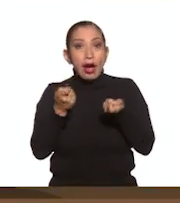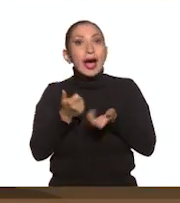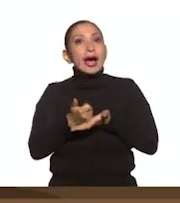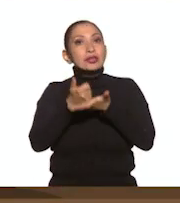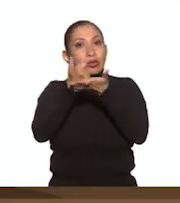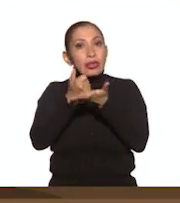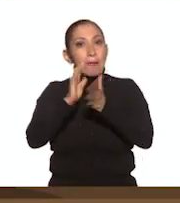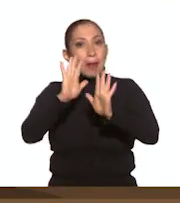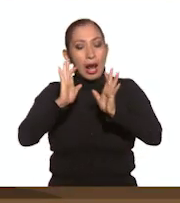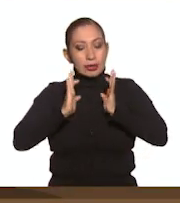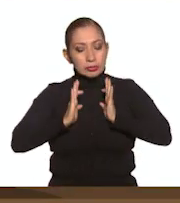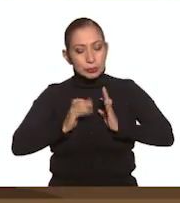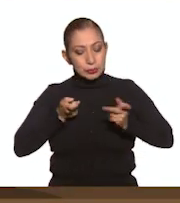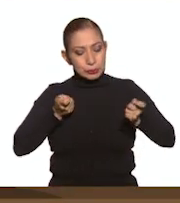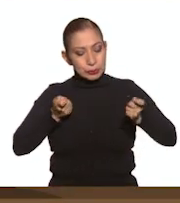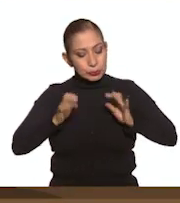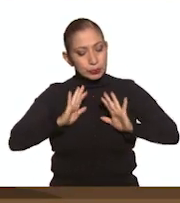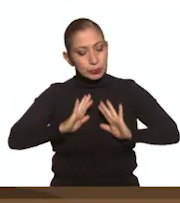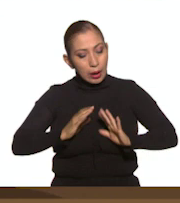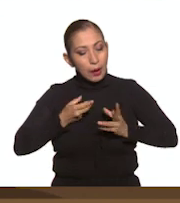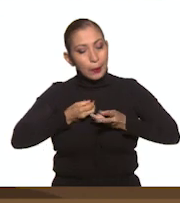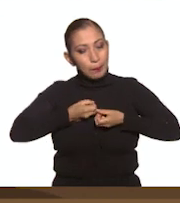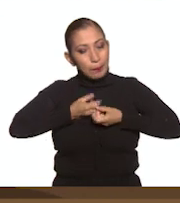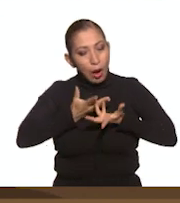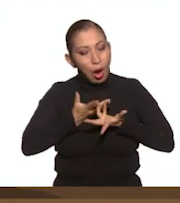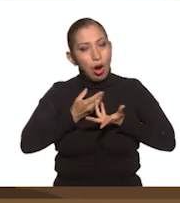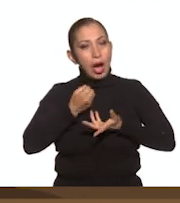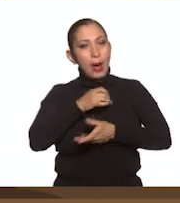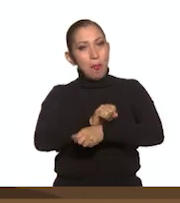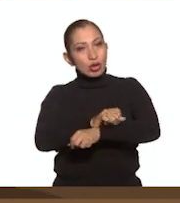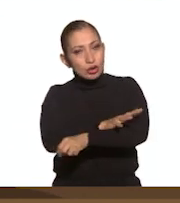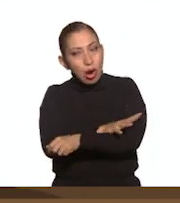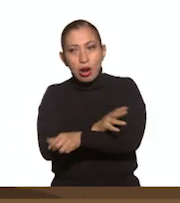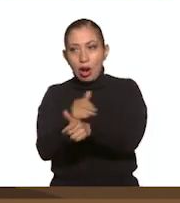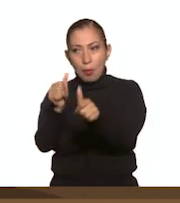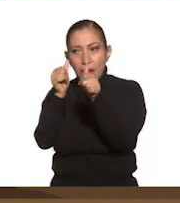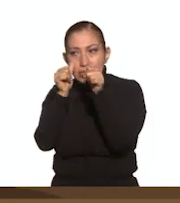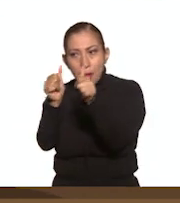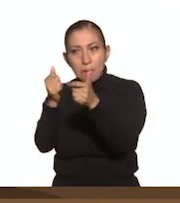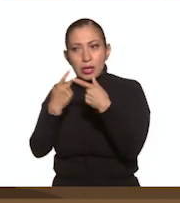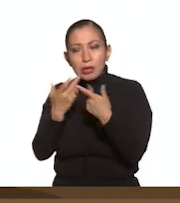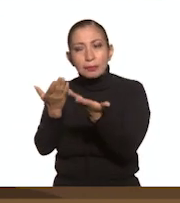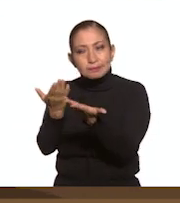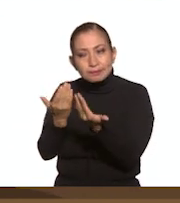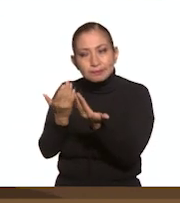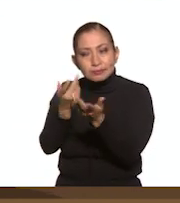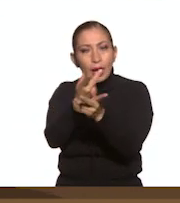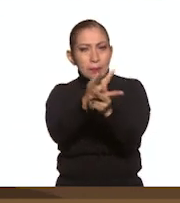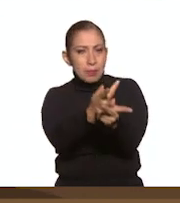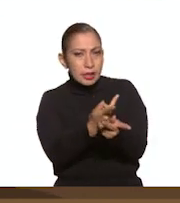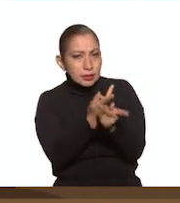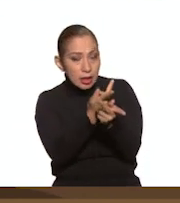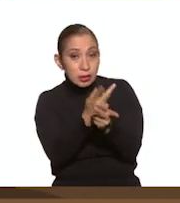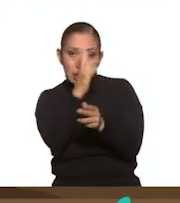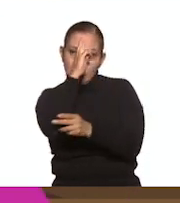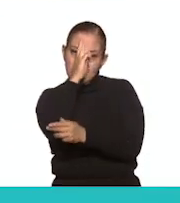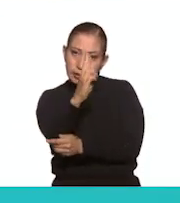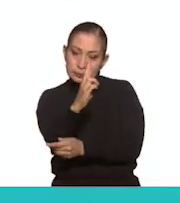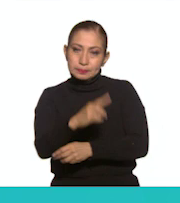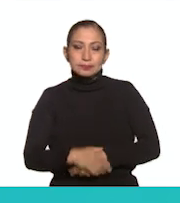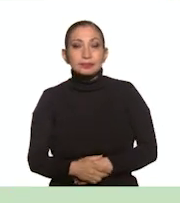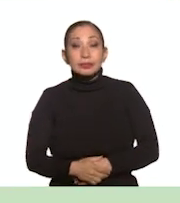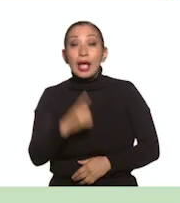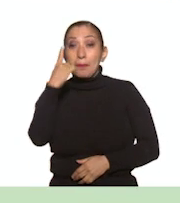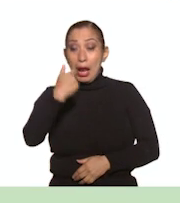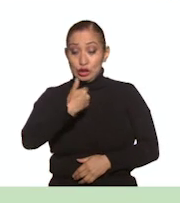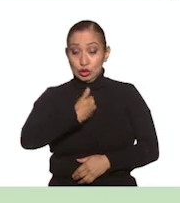controlar la impulsividad y saber manejar nuestras emociones, escuchar a los demás, ser tolerantes y respetuosos,